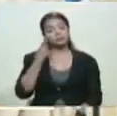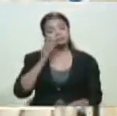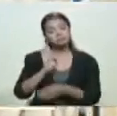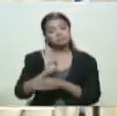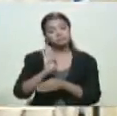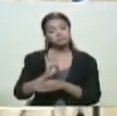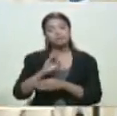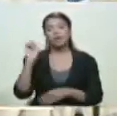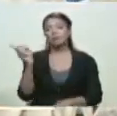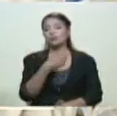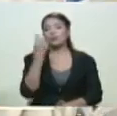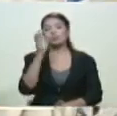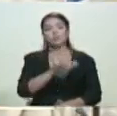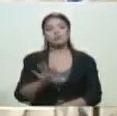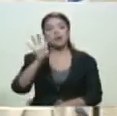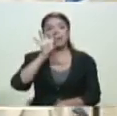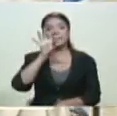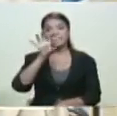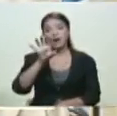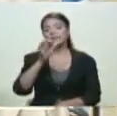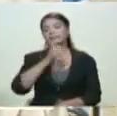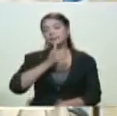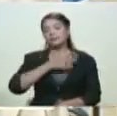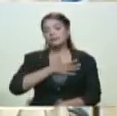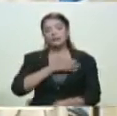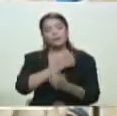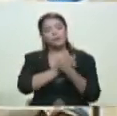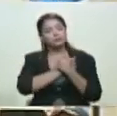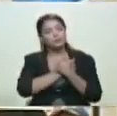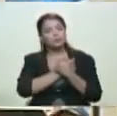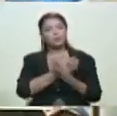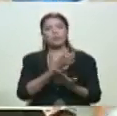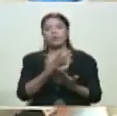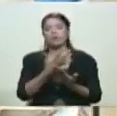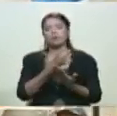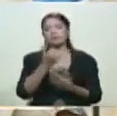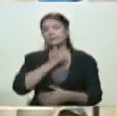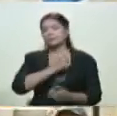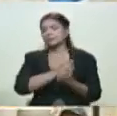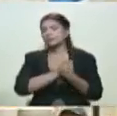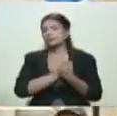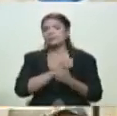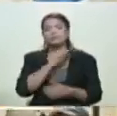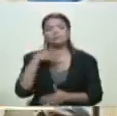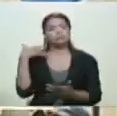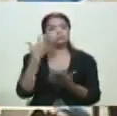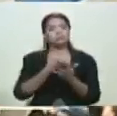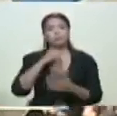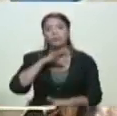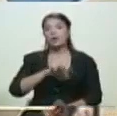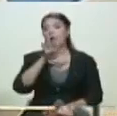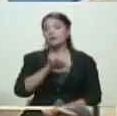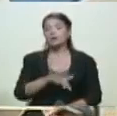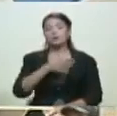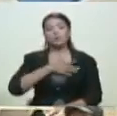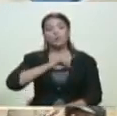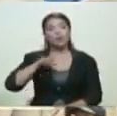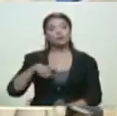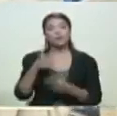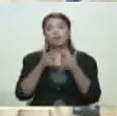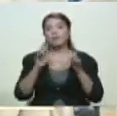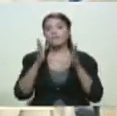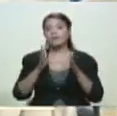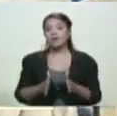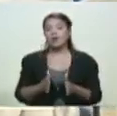a nuestra patria con toda nuestra pasión, con toda la pasión histórica que heredamos de nuestros libertadores,